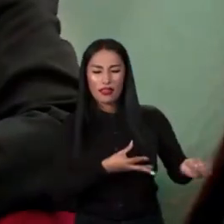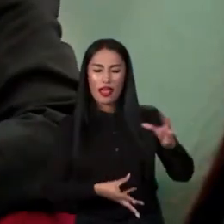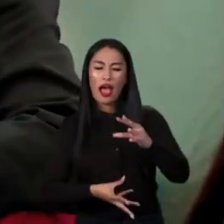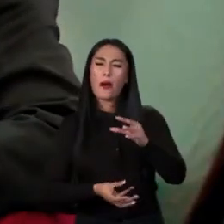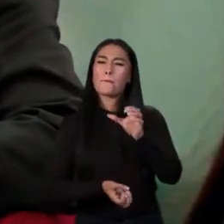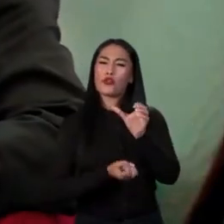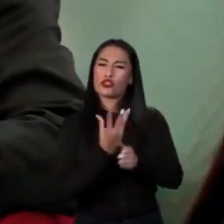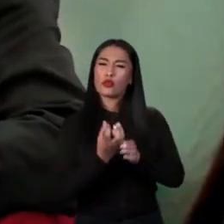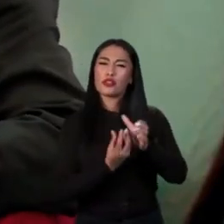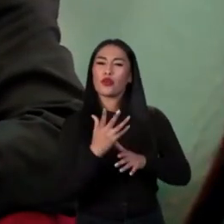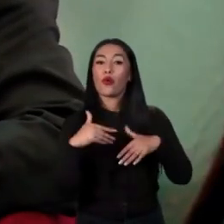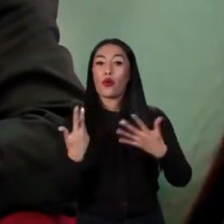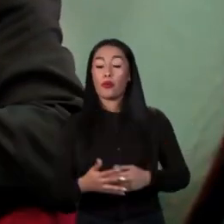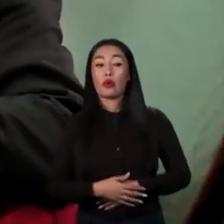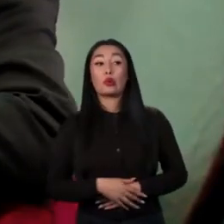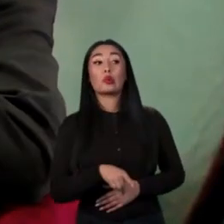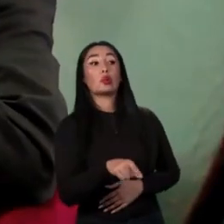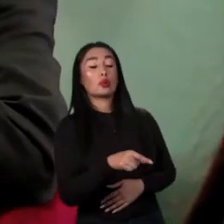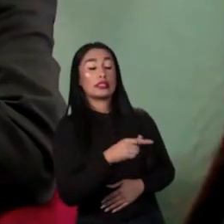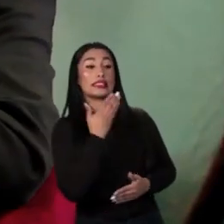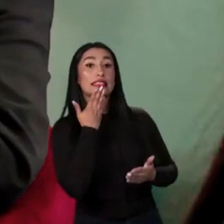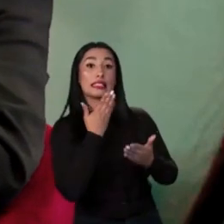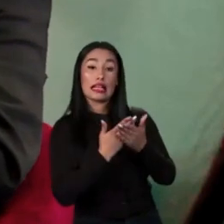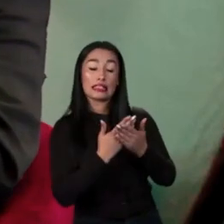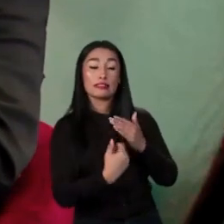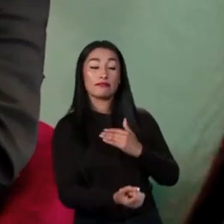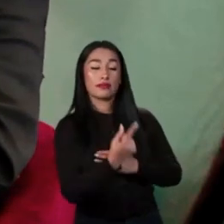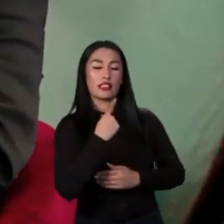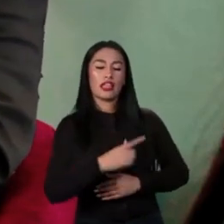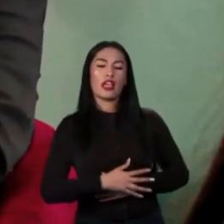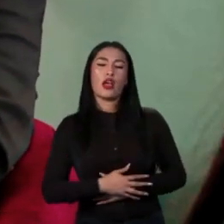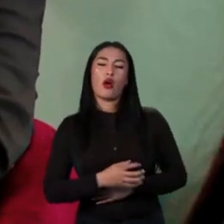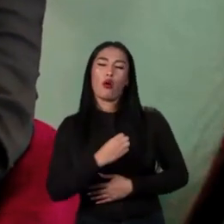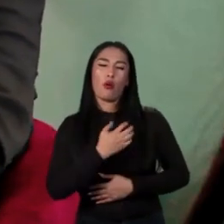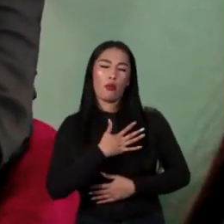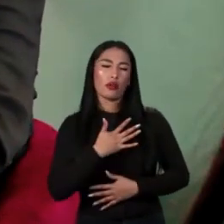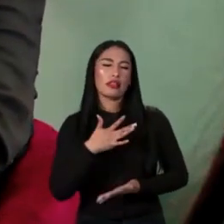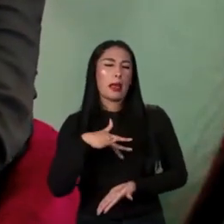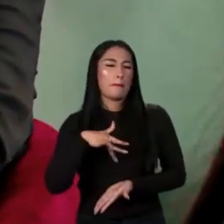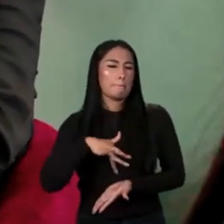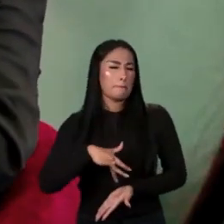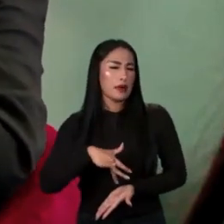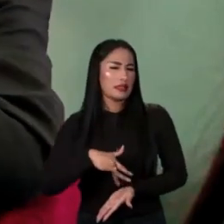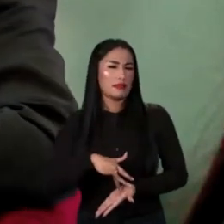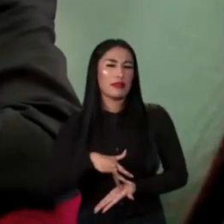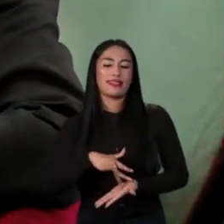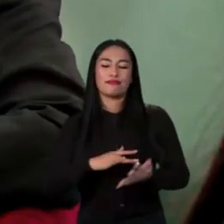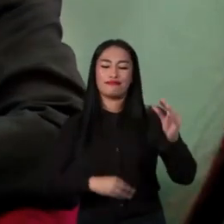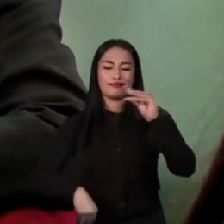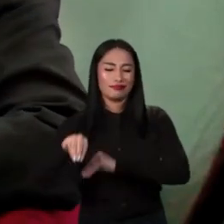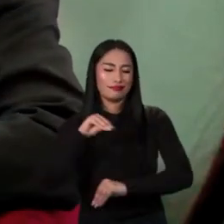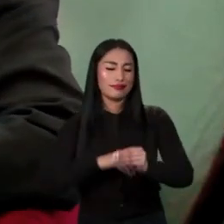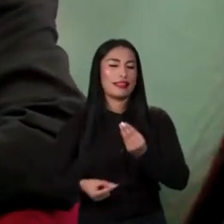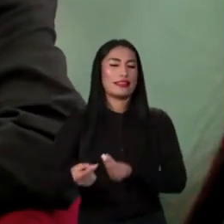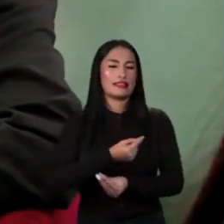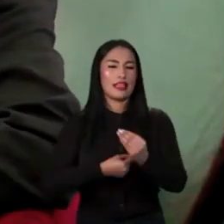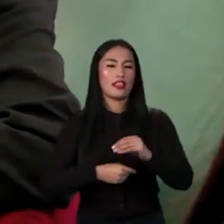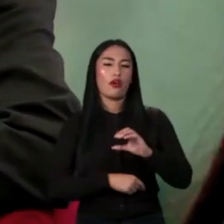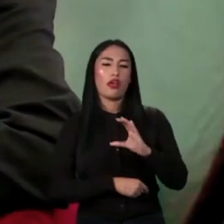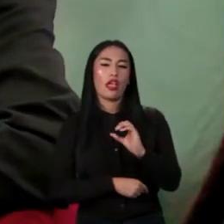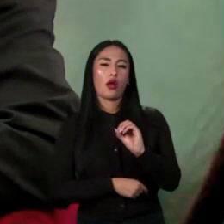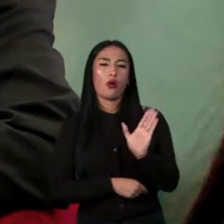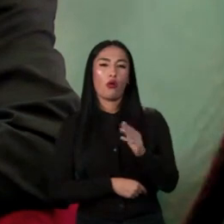interesante. Yo he tenido el privilegio de participar en varios momentos de la gestación, del desarrollo de Colab, y puedo